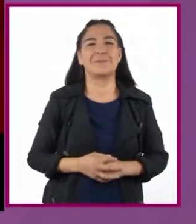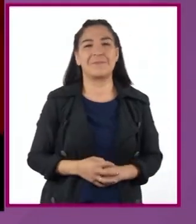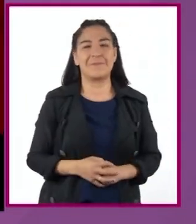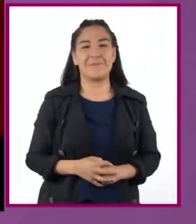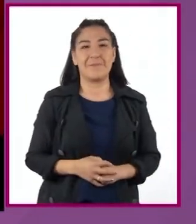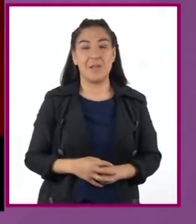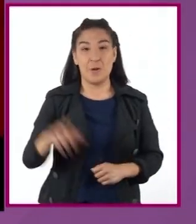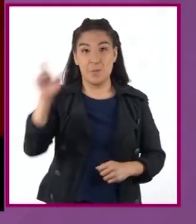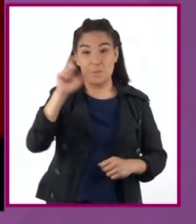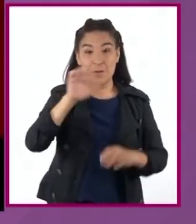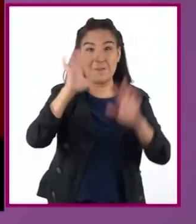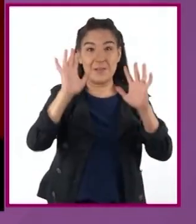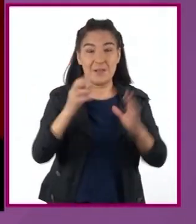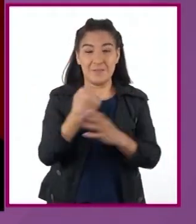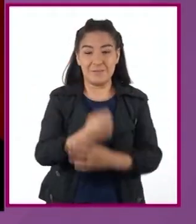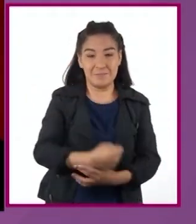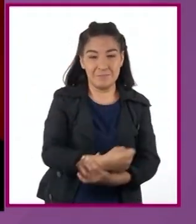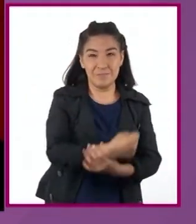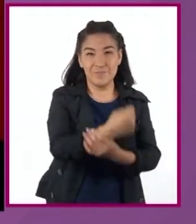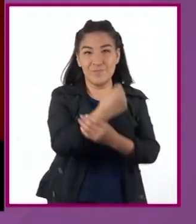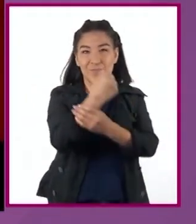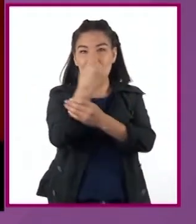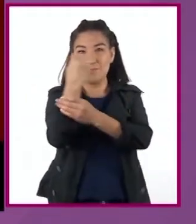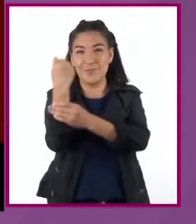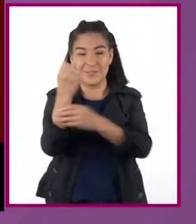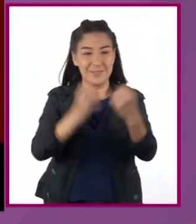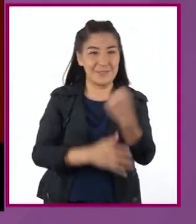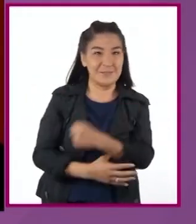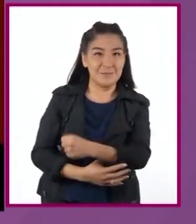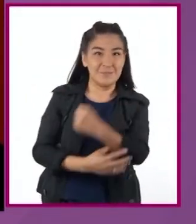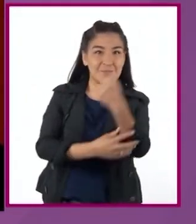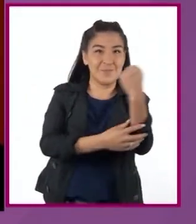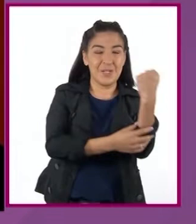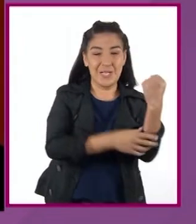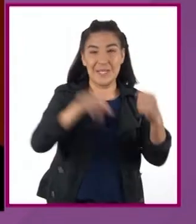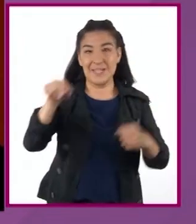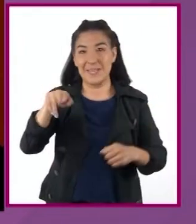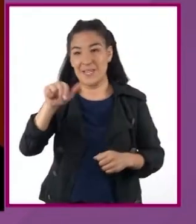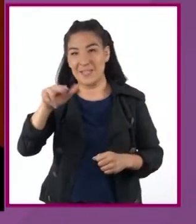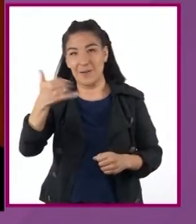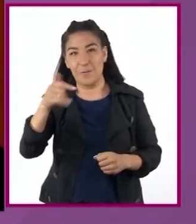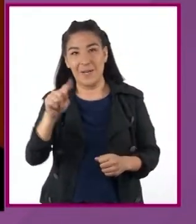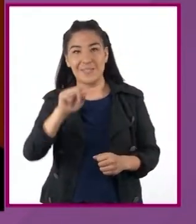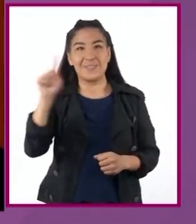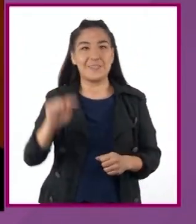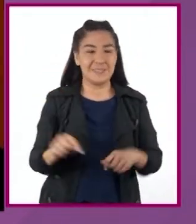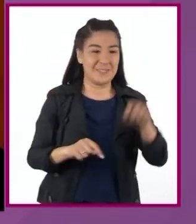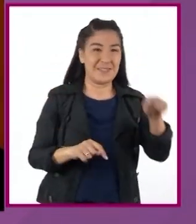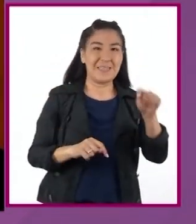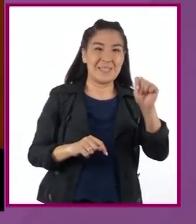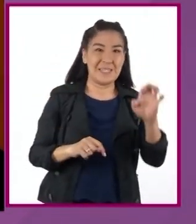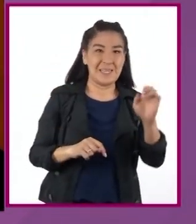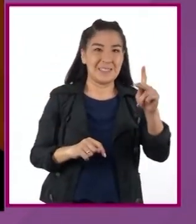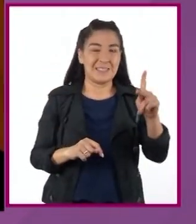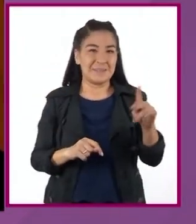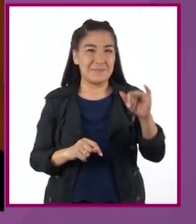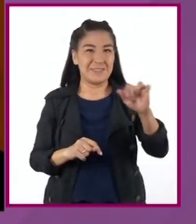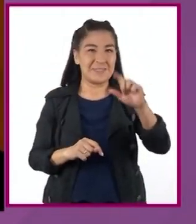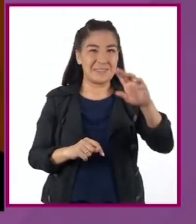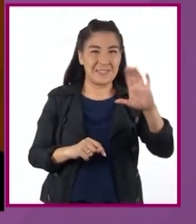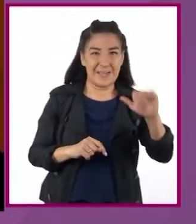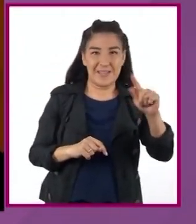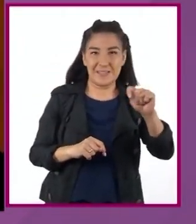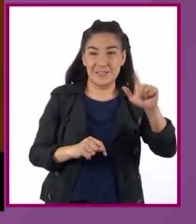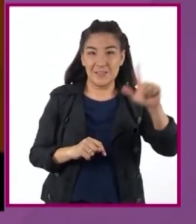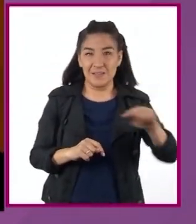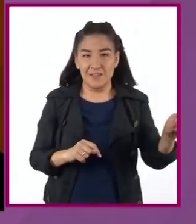Y cuando salieron Nanahuatzin y Tecusistécatl, transformados respectivamente en sol y luna, emitían